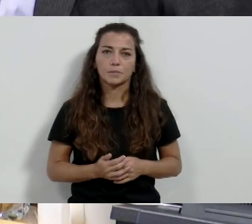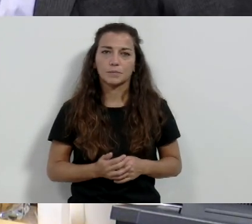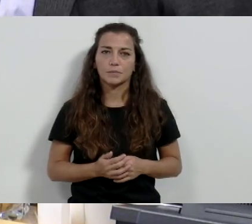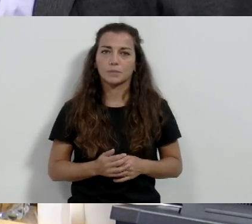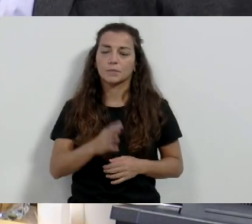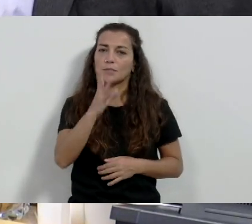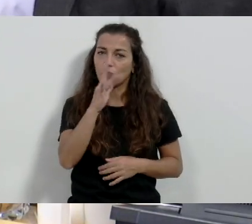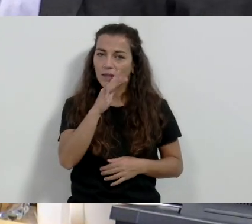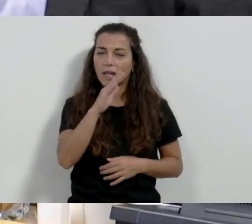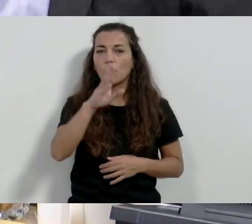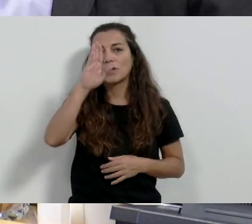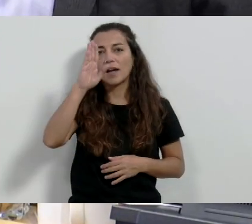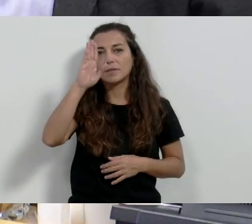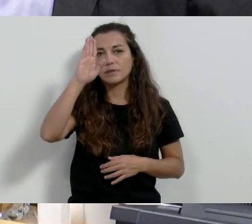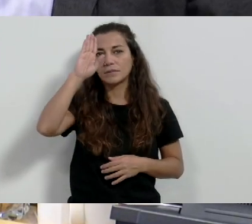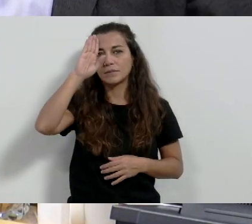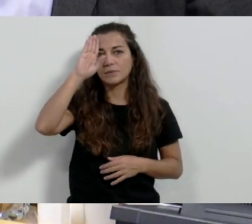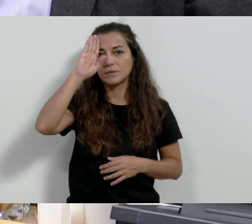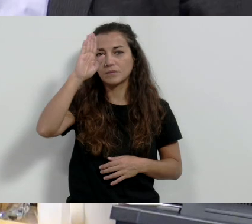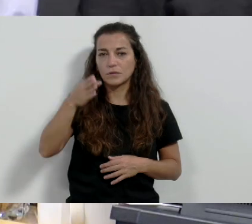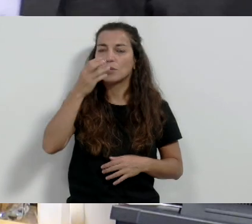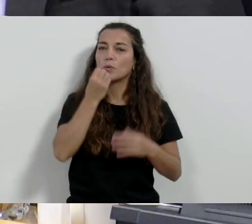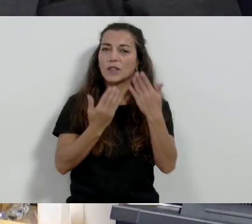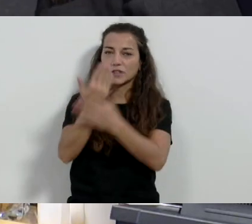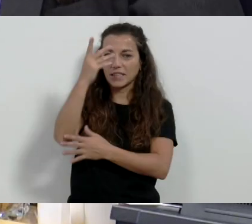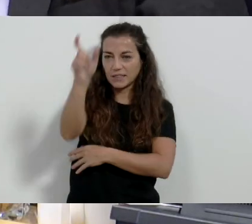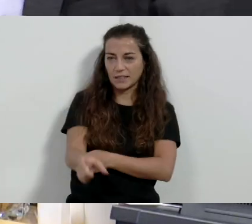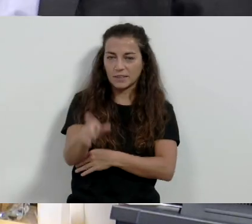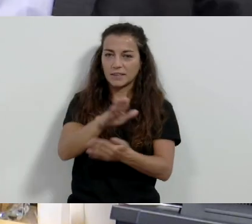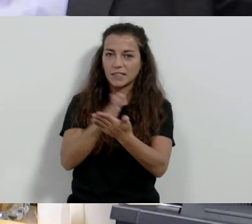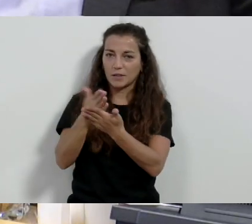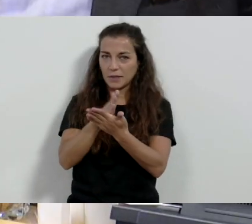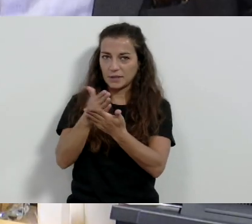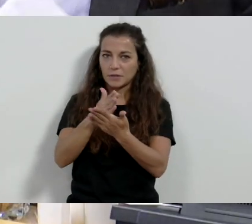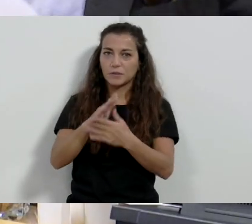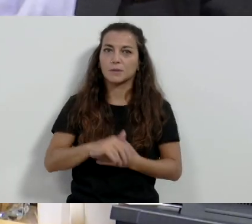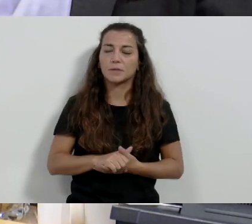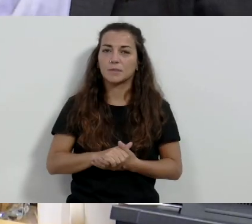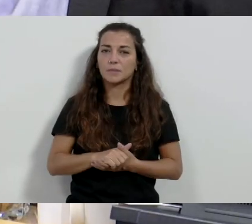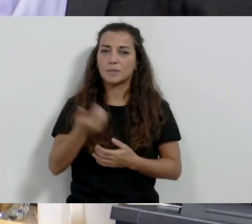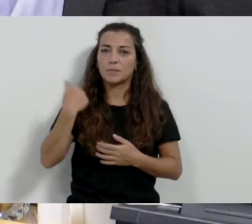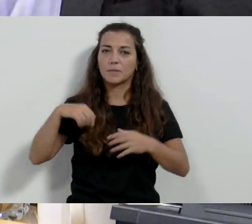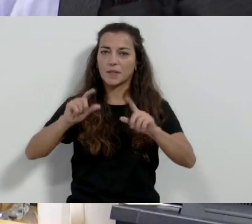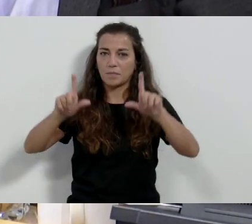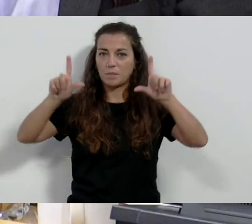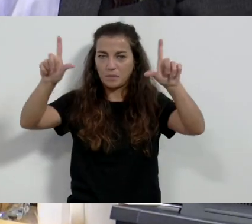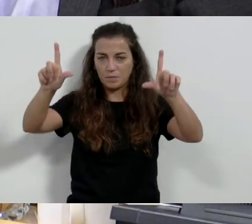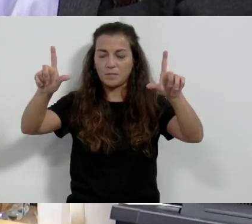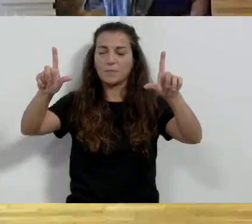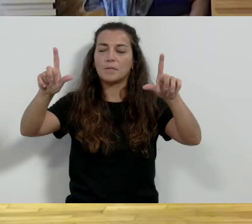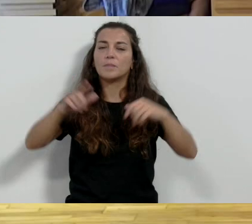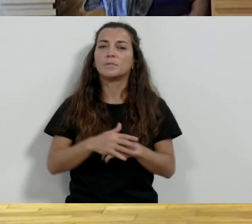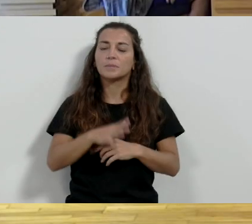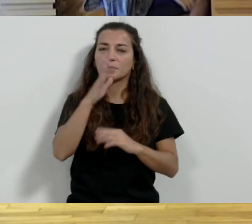Y ahora sí, damos buenos días al interventor. Pasamos al punto. Ya está, en pantalla. Pasamos al punto número